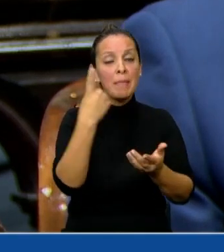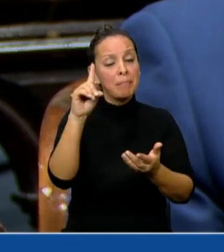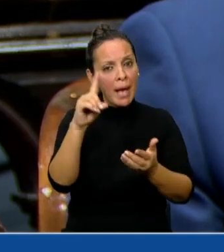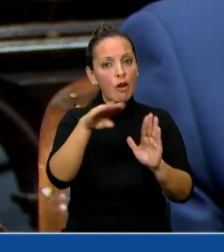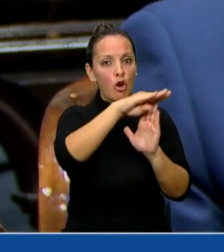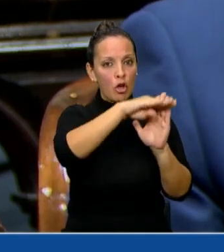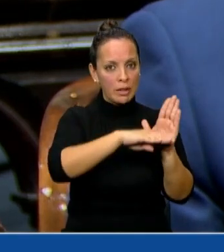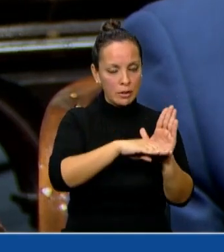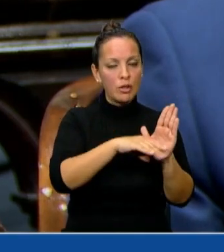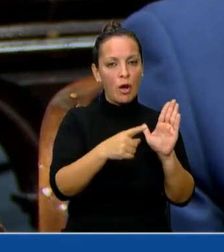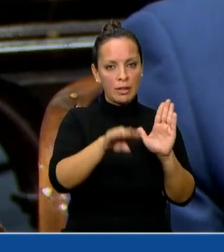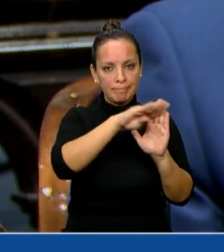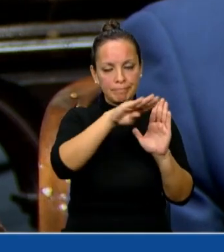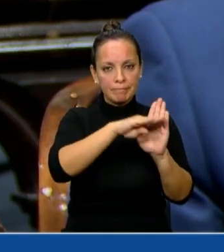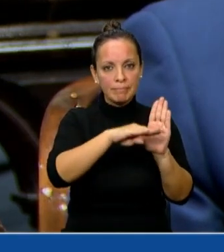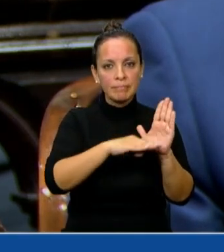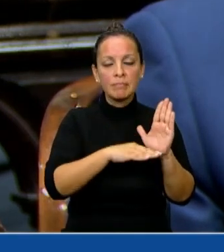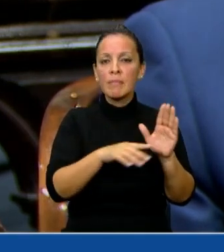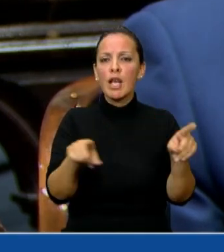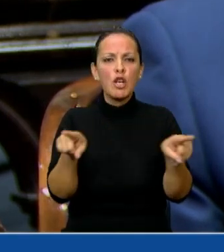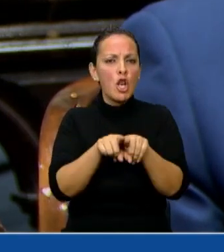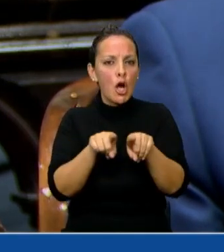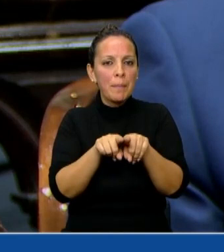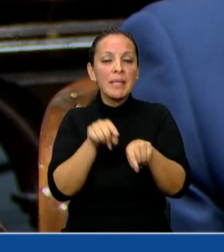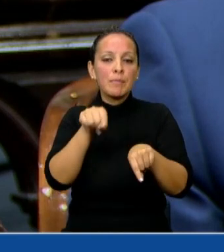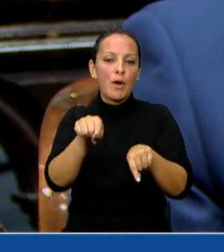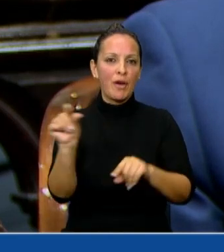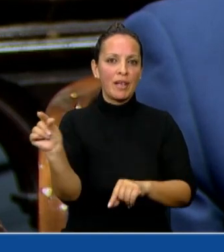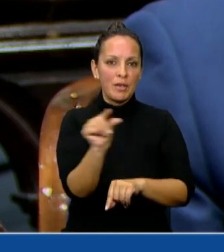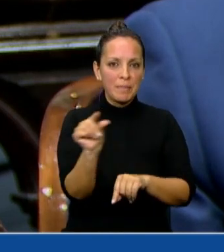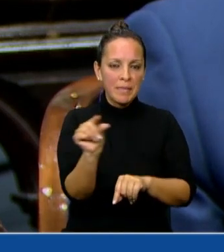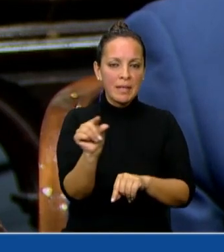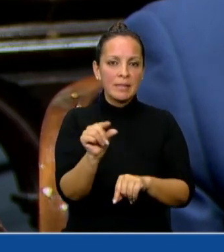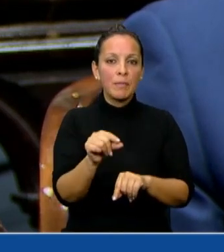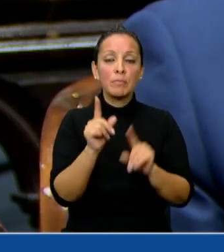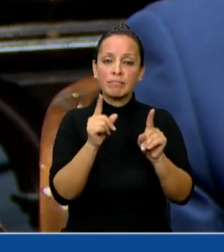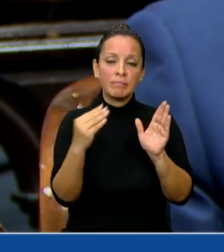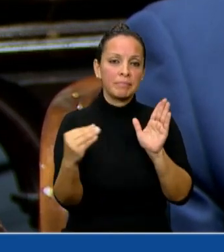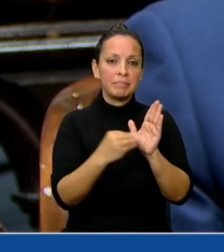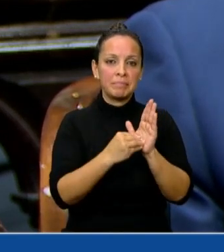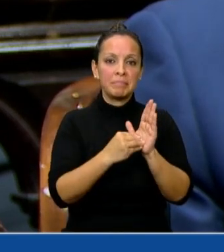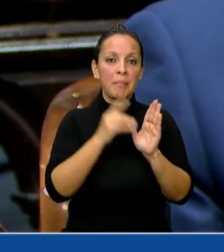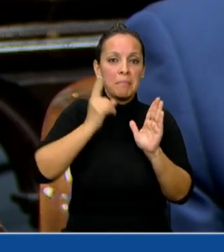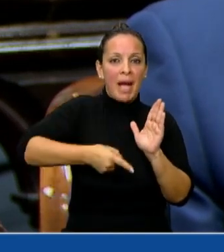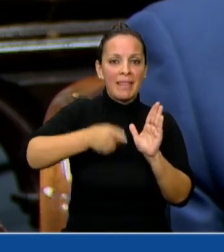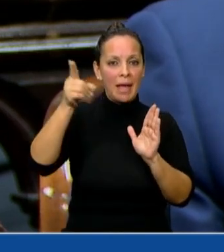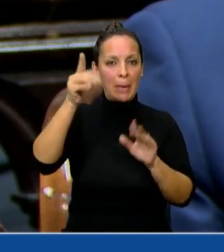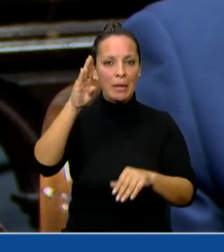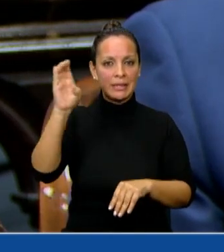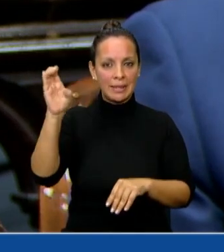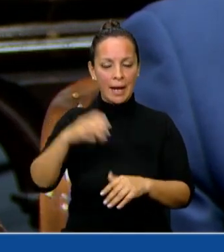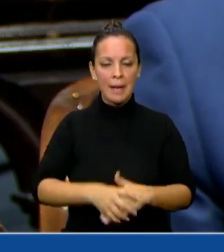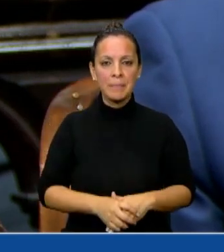condiciones de rendimiento equivalente a la de los préstamos según las condiciones establecidas por el Banco Central. Aquí,